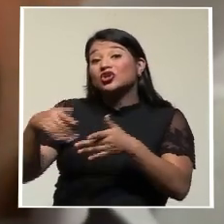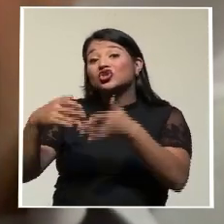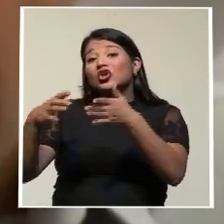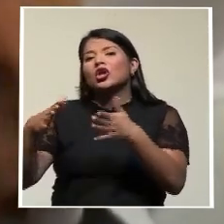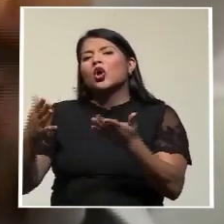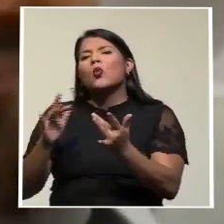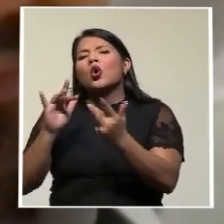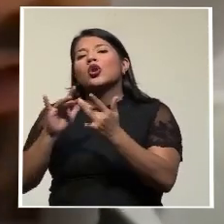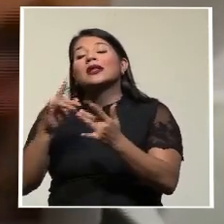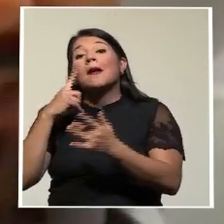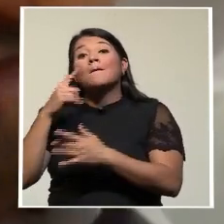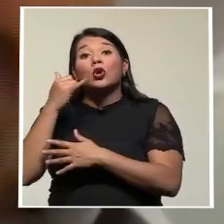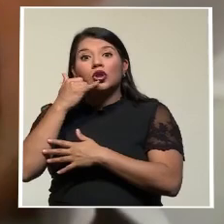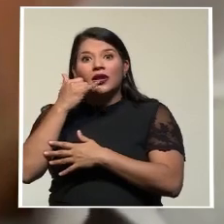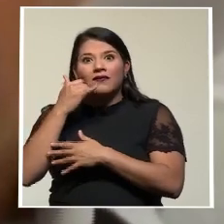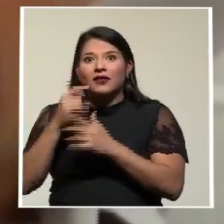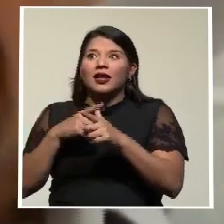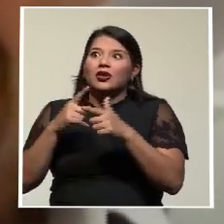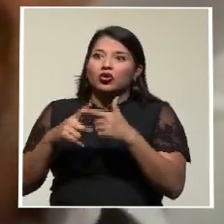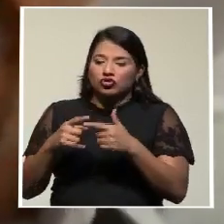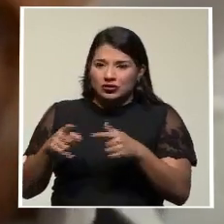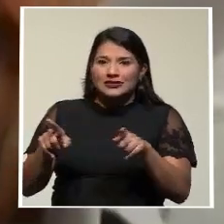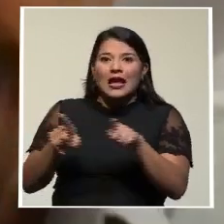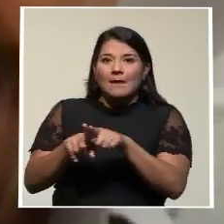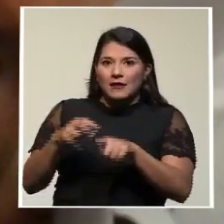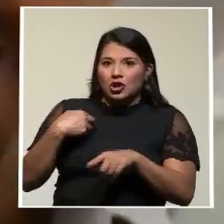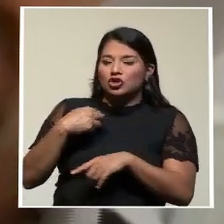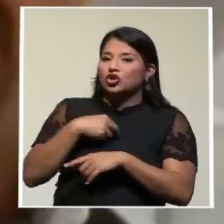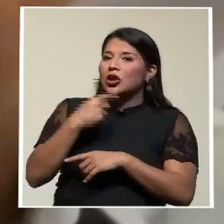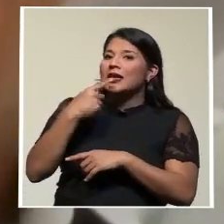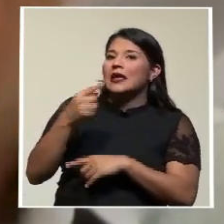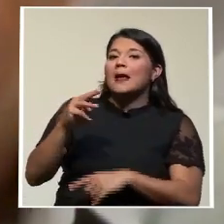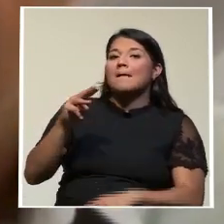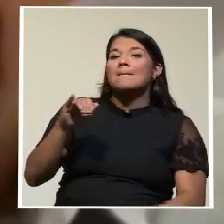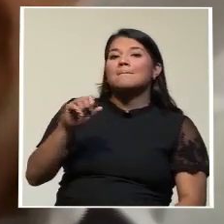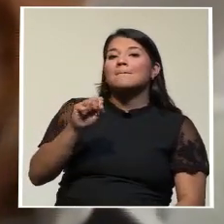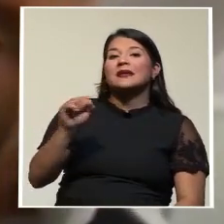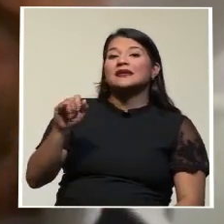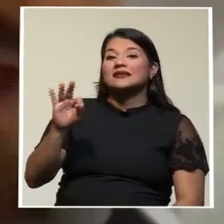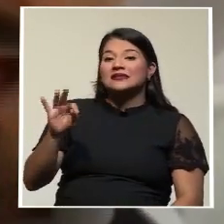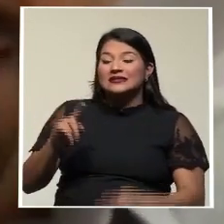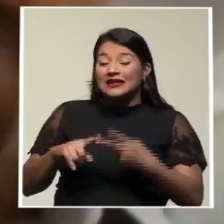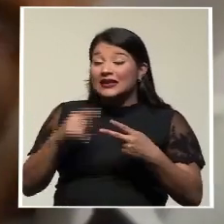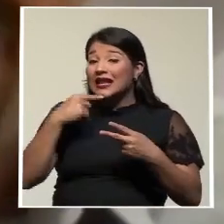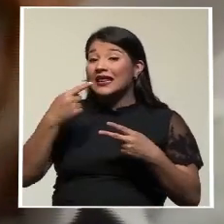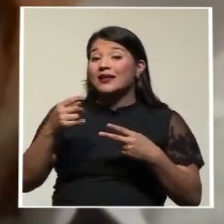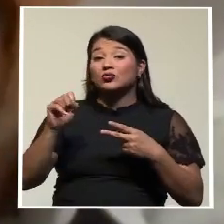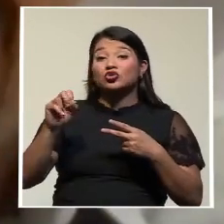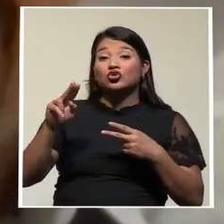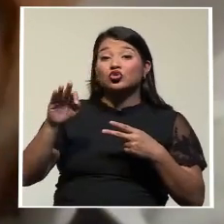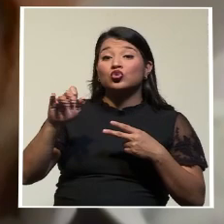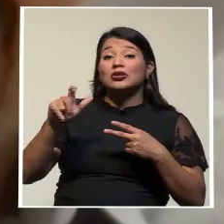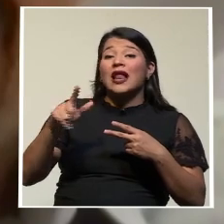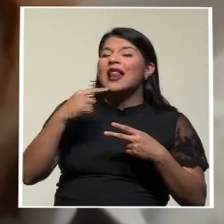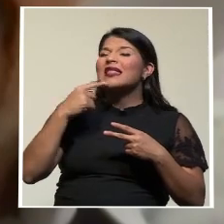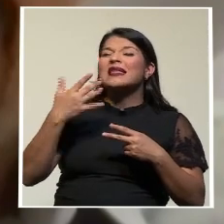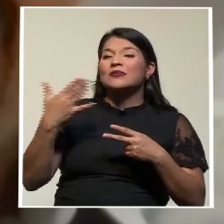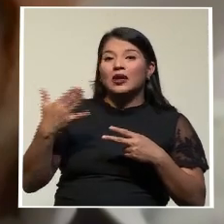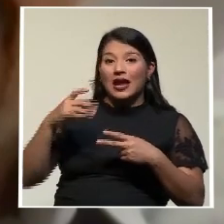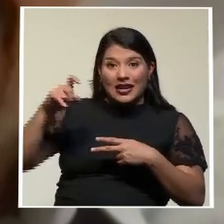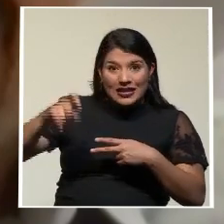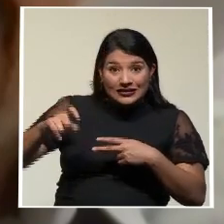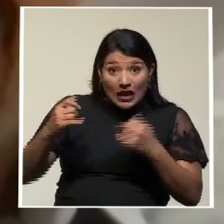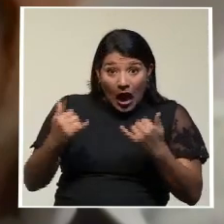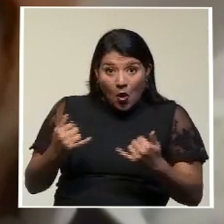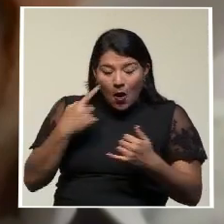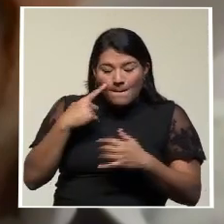teléfono celular. Entonces también le hemos dicho al MISID, le hemos dicho a la SUTEL, que es necesario, en el marco de la